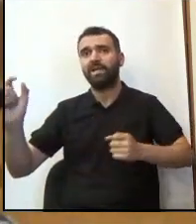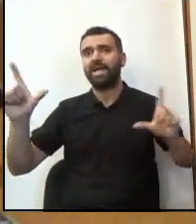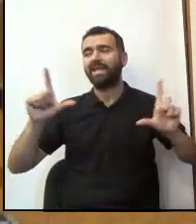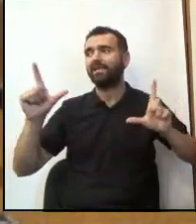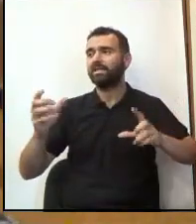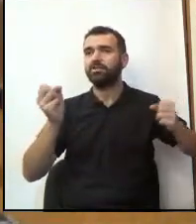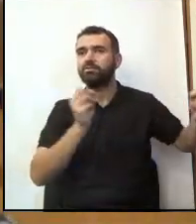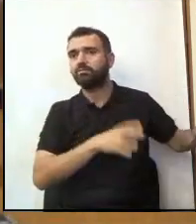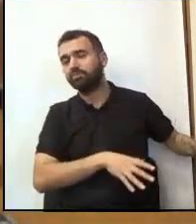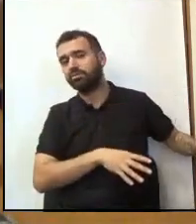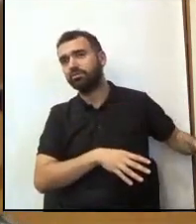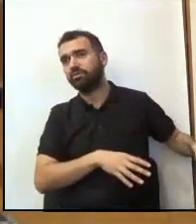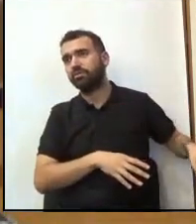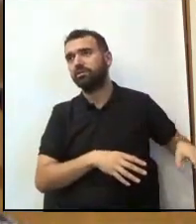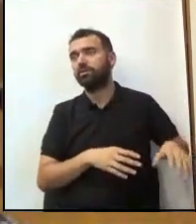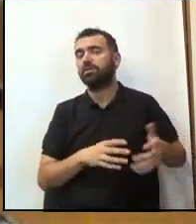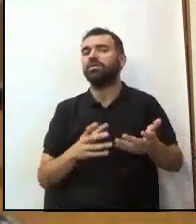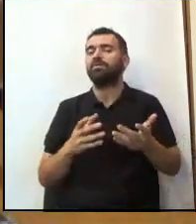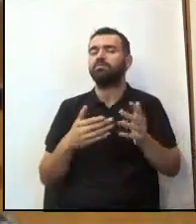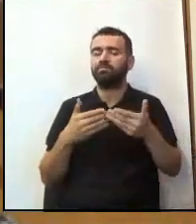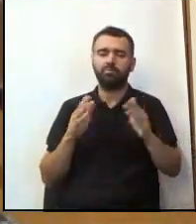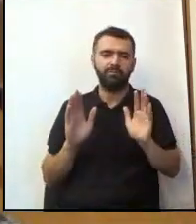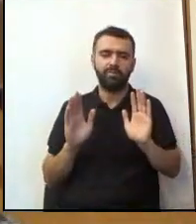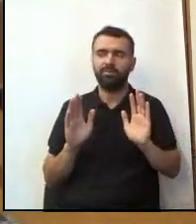botada, salió arrancando, da lo mismo.